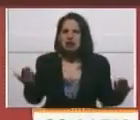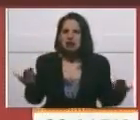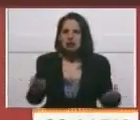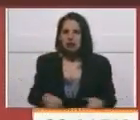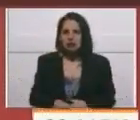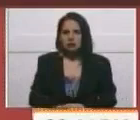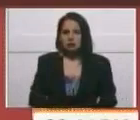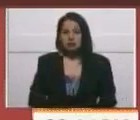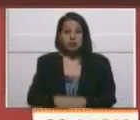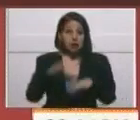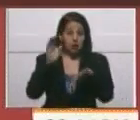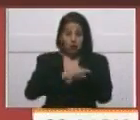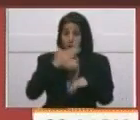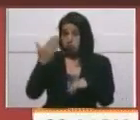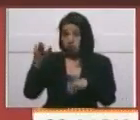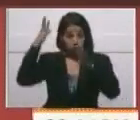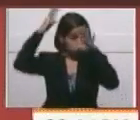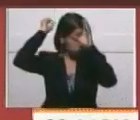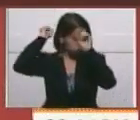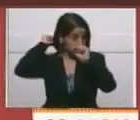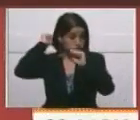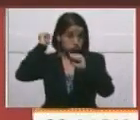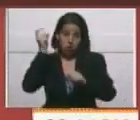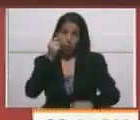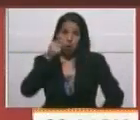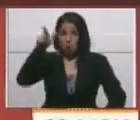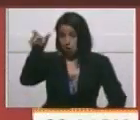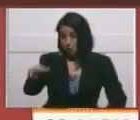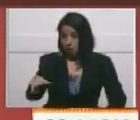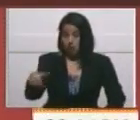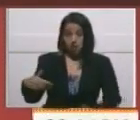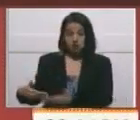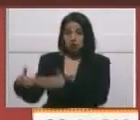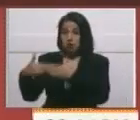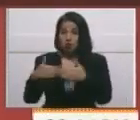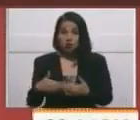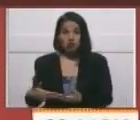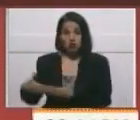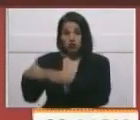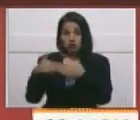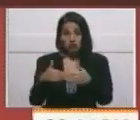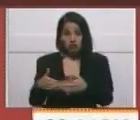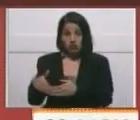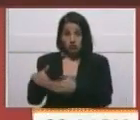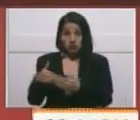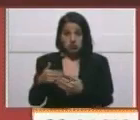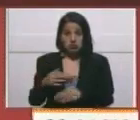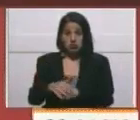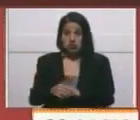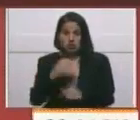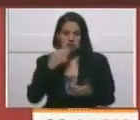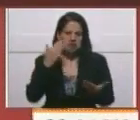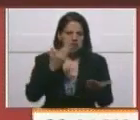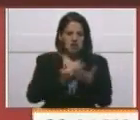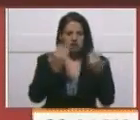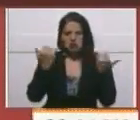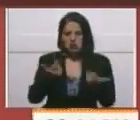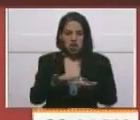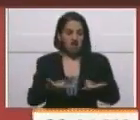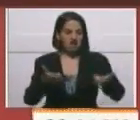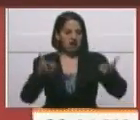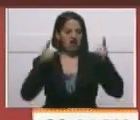porque el senador te cruz en eeuu está reclamando que sean